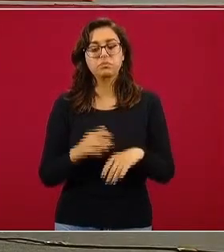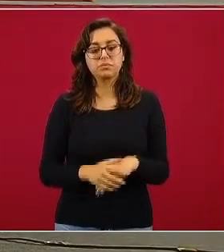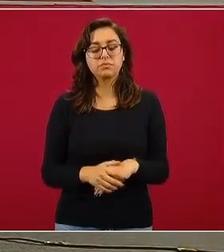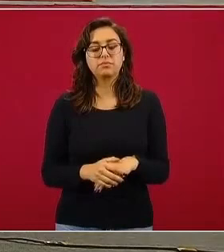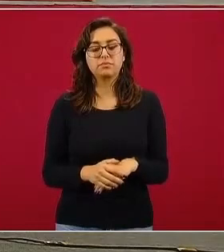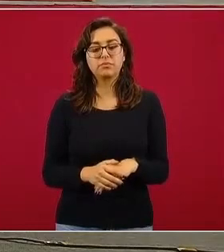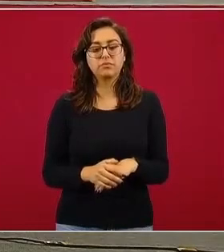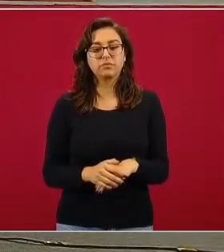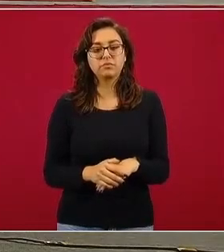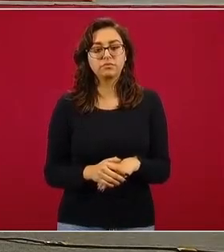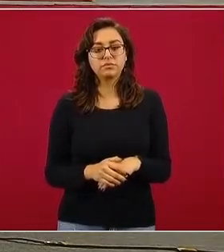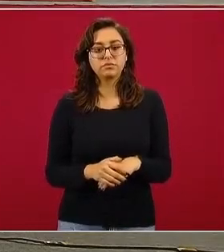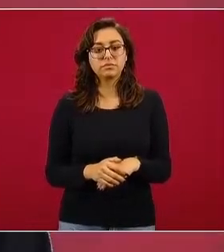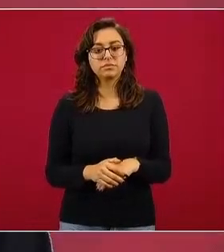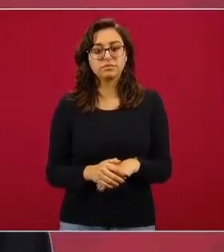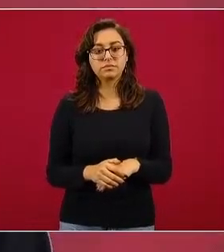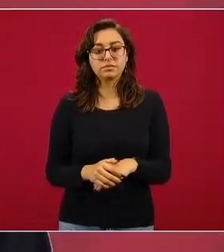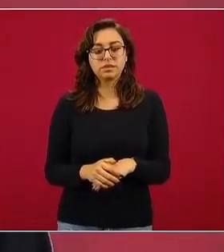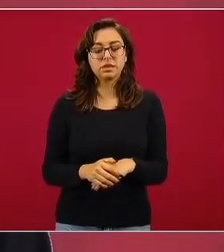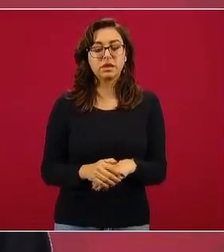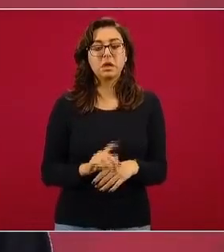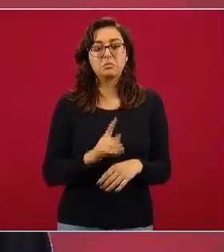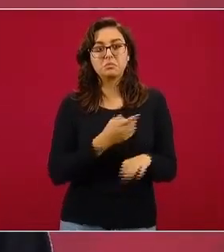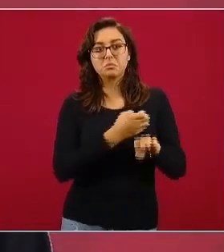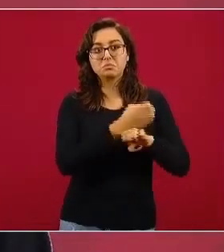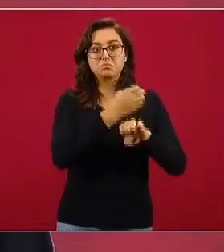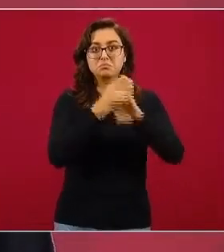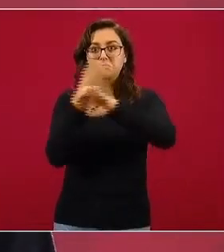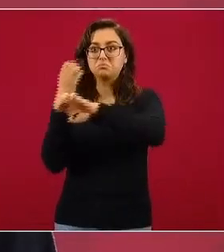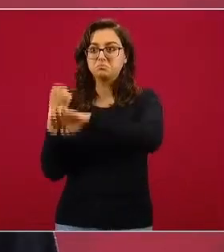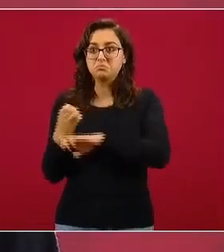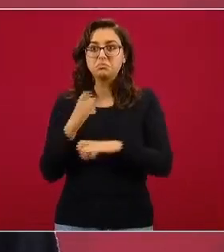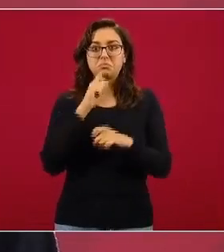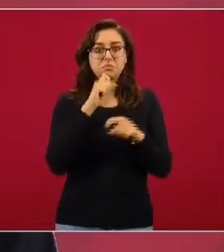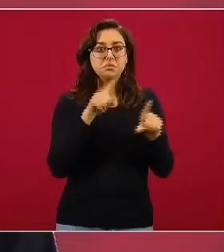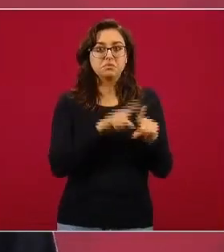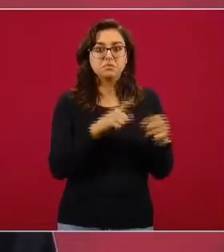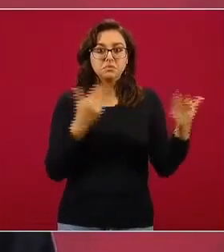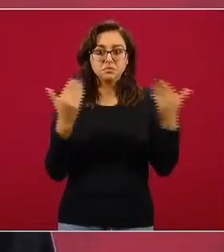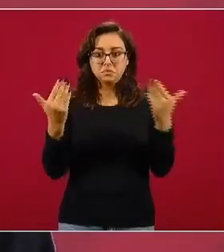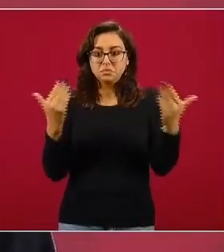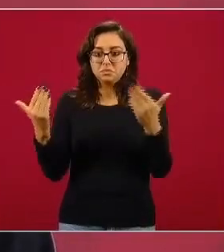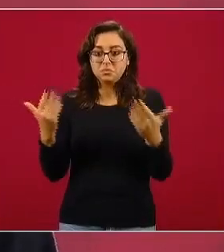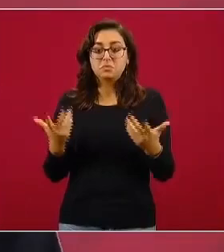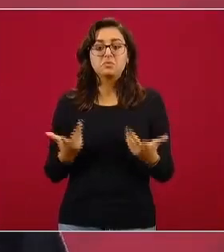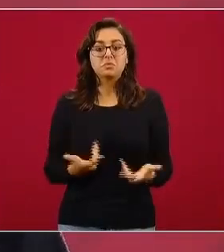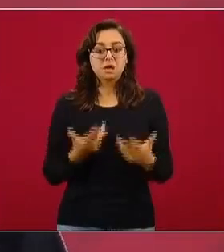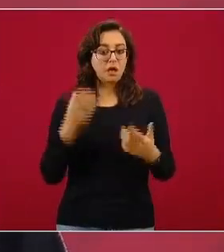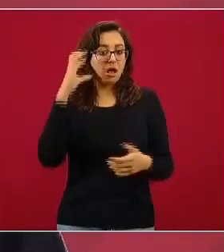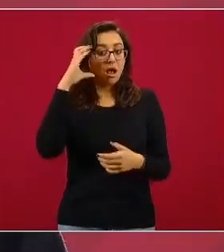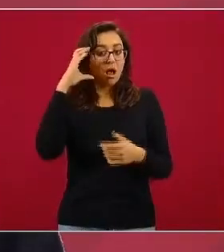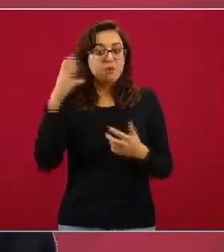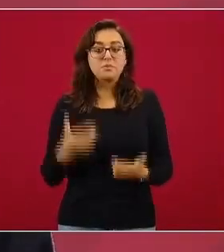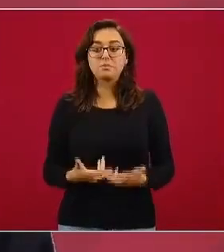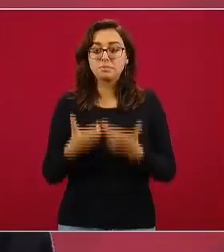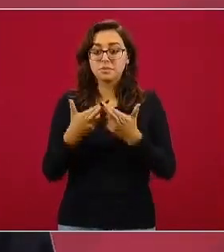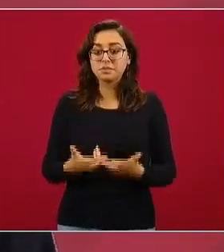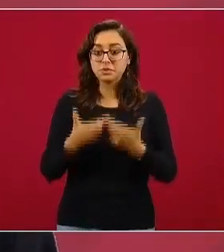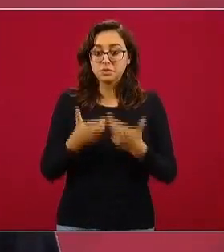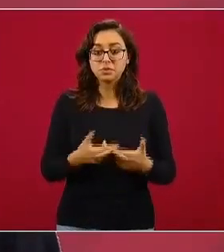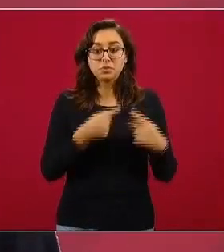en la gran mayoría de los estados, y es por eso que al haber en su momento camas disponibles o tener